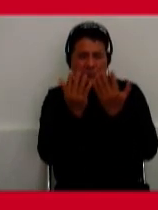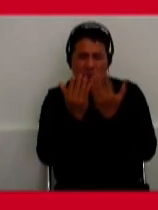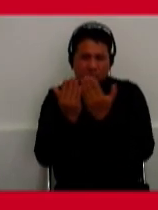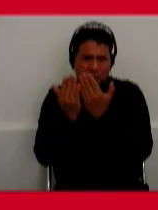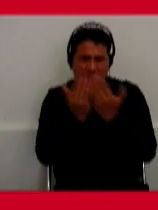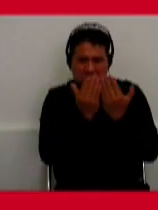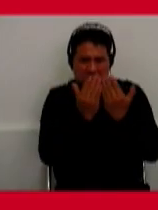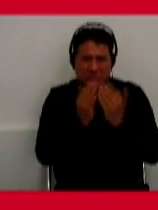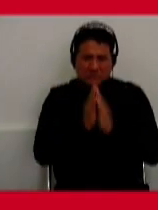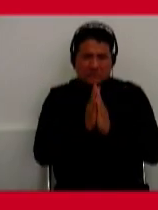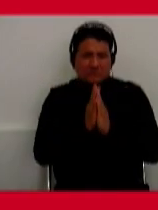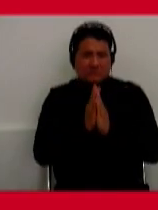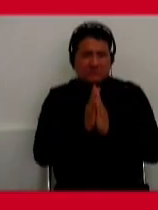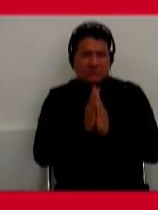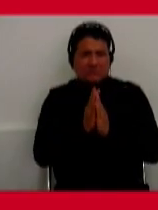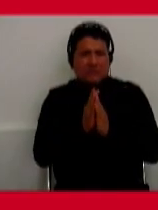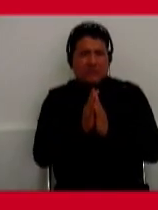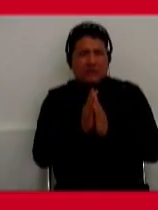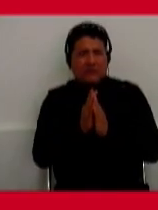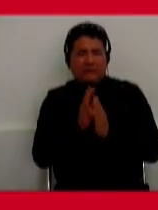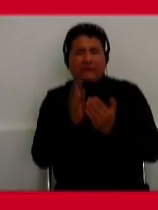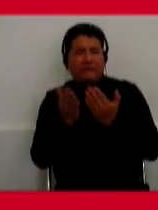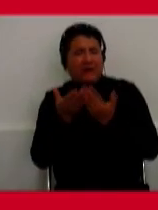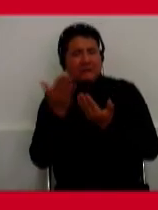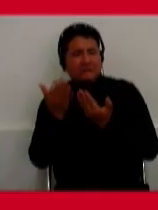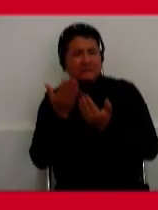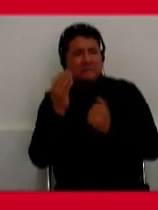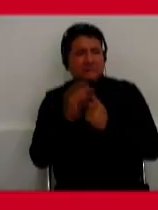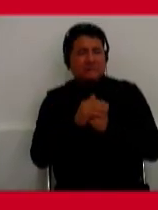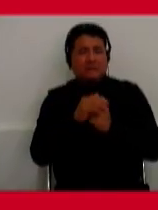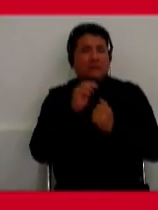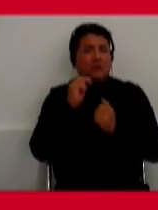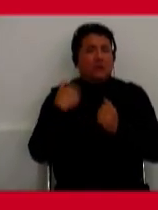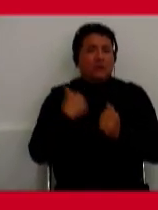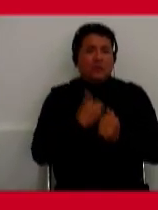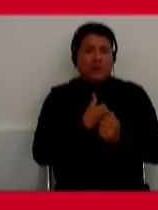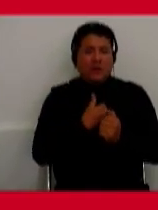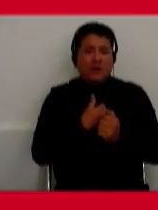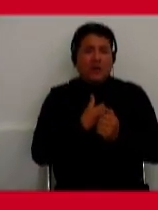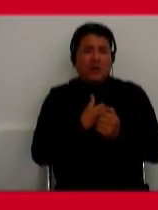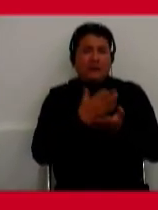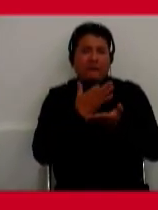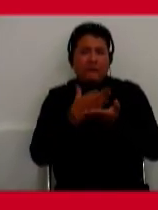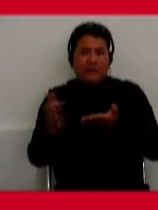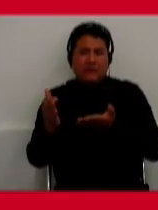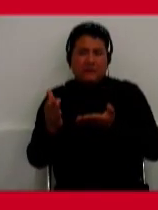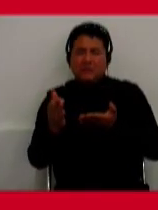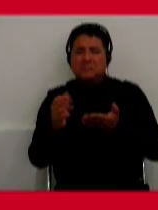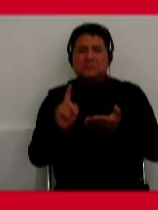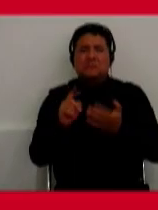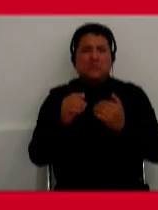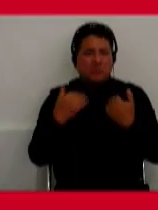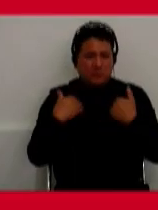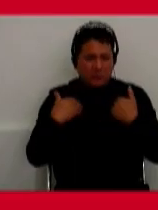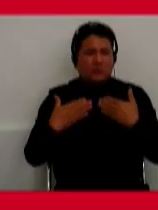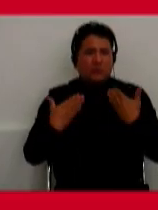También hablábamos ya que nuestra probabilidad de falla estaba en el orden entre 15 y